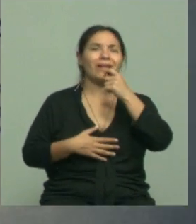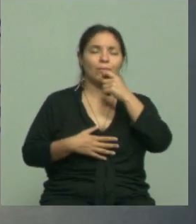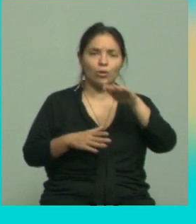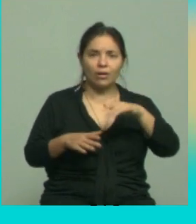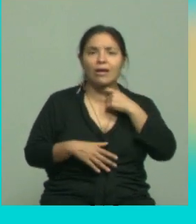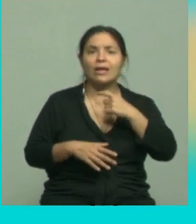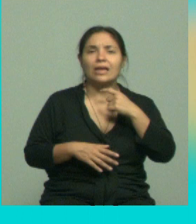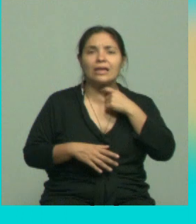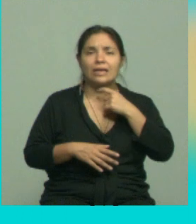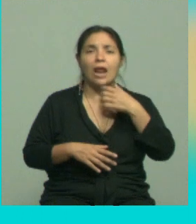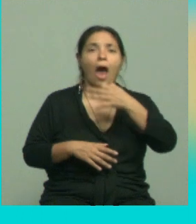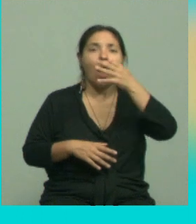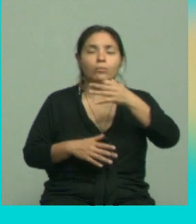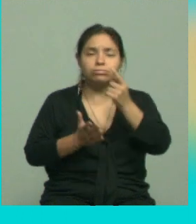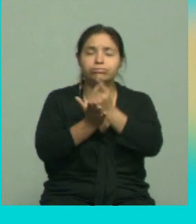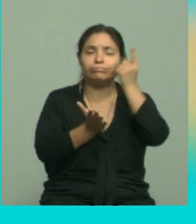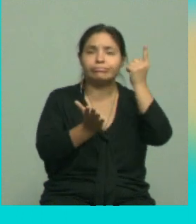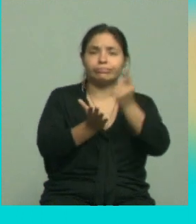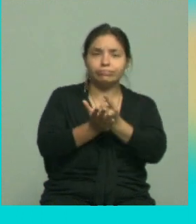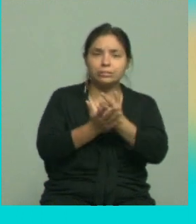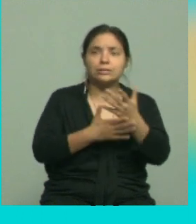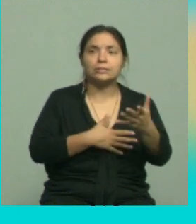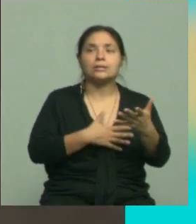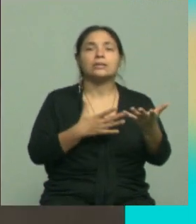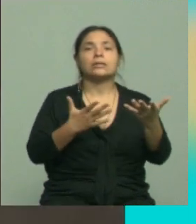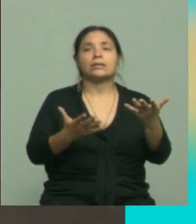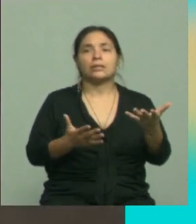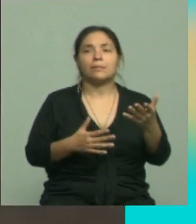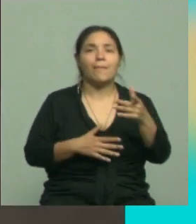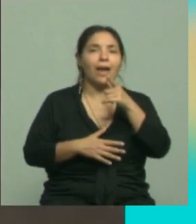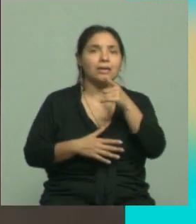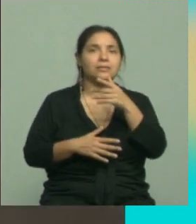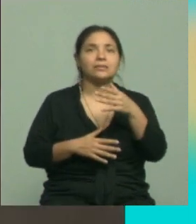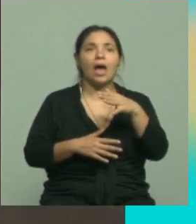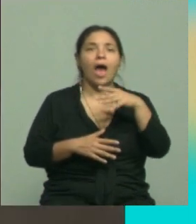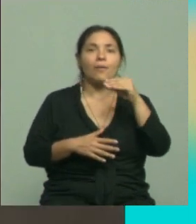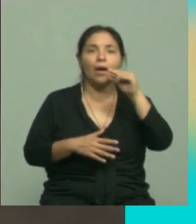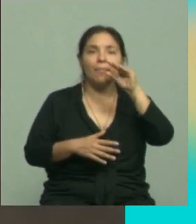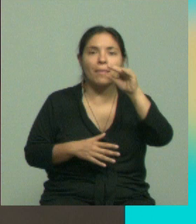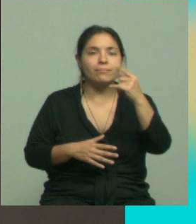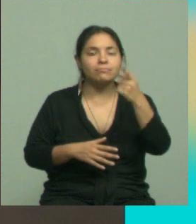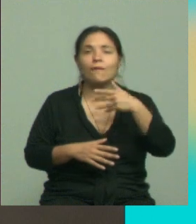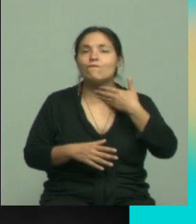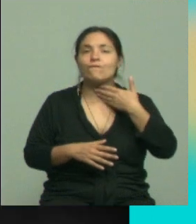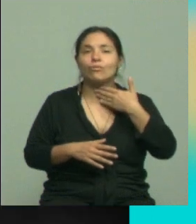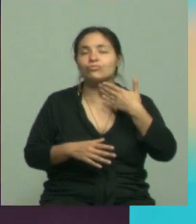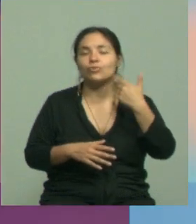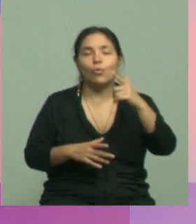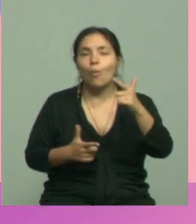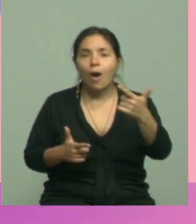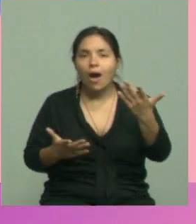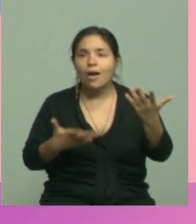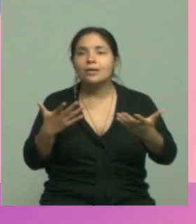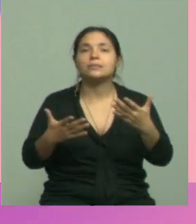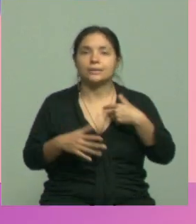puede empezar a hablar, que le queda como el gesto. Bueno, es importante sí hacer